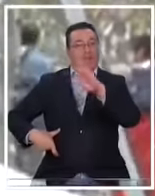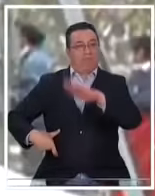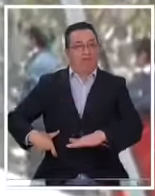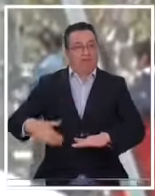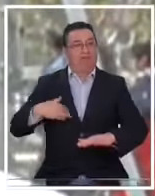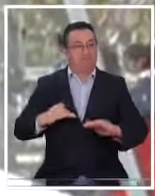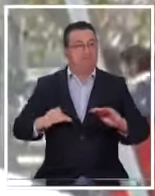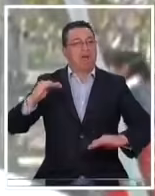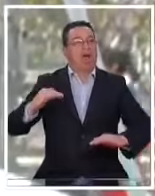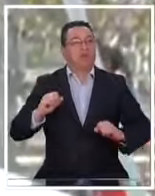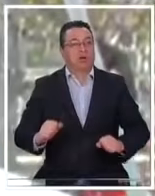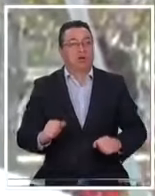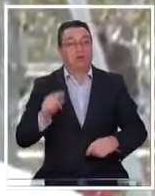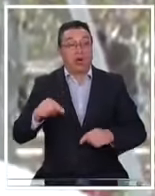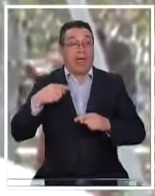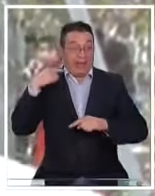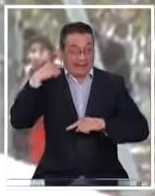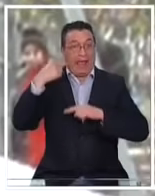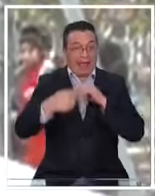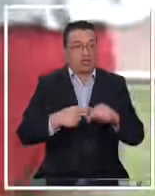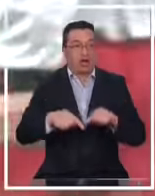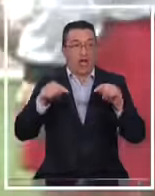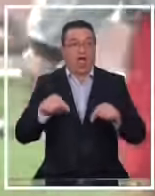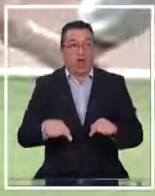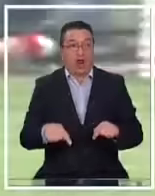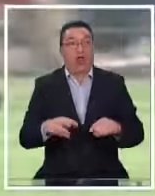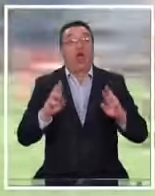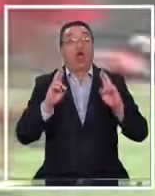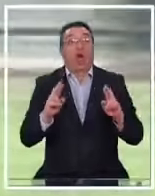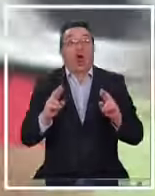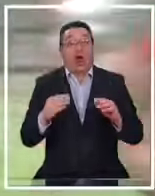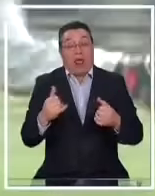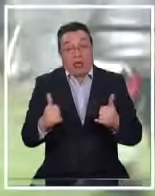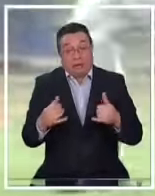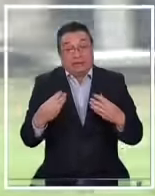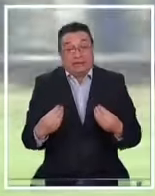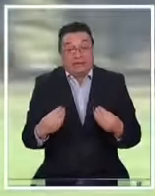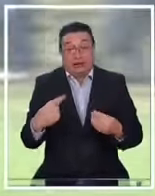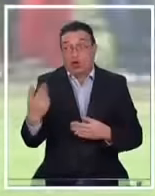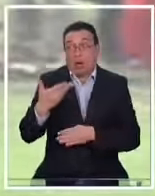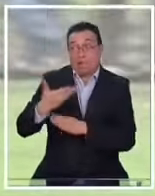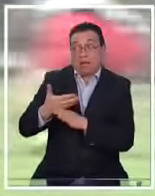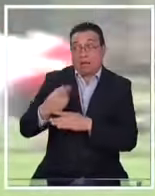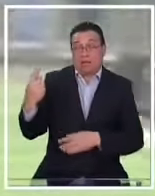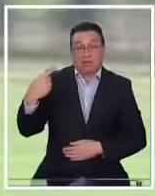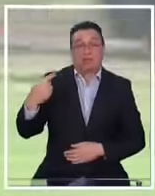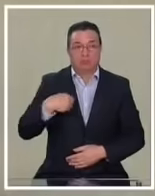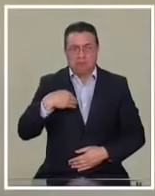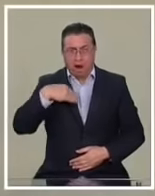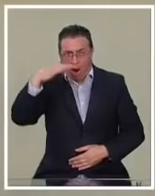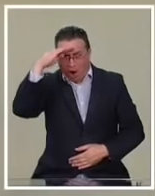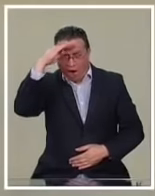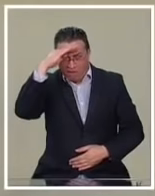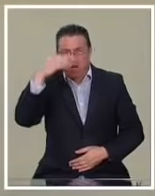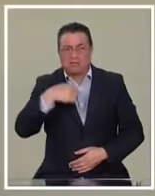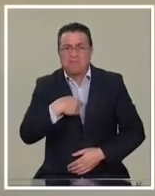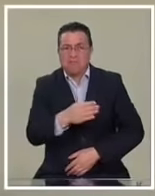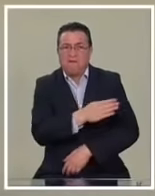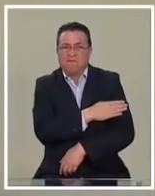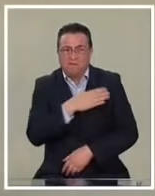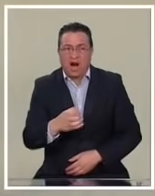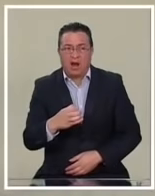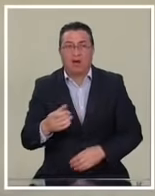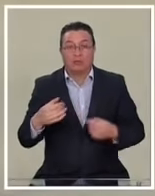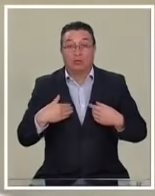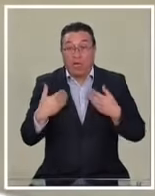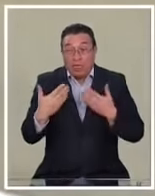cierto, en una cosa más o menos histórica y espero rendir de acuerdo a lo que se me está pidiendo. Estoy con mucha confianza, con mucha fe. Y bueno, si me